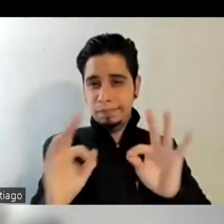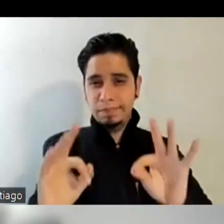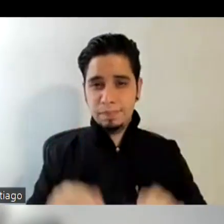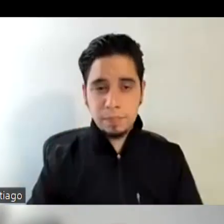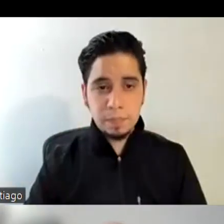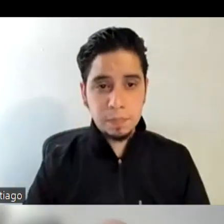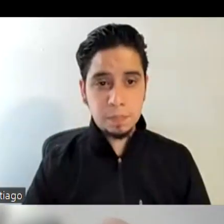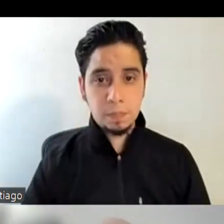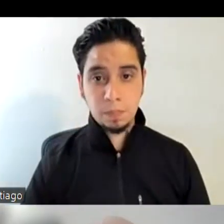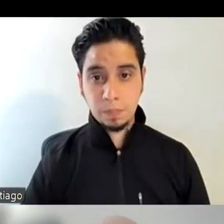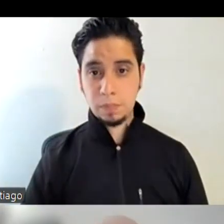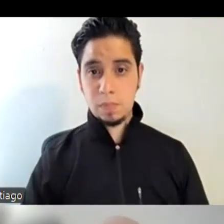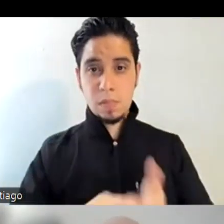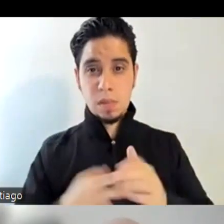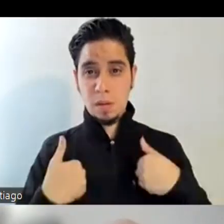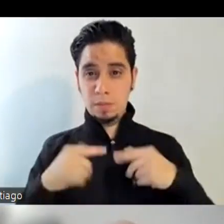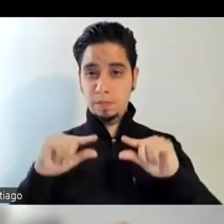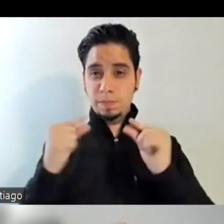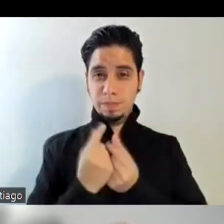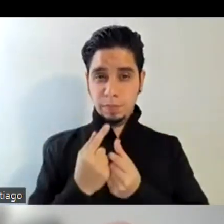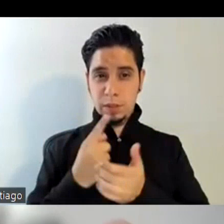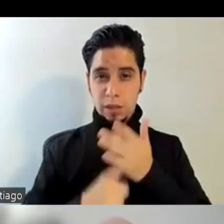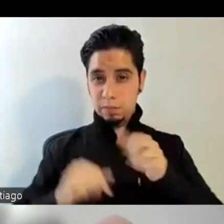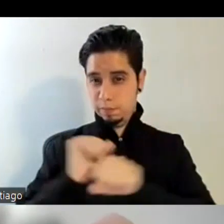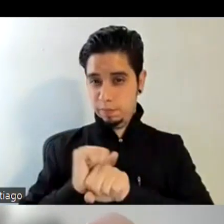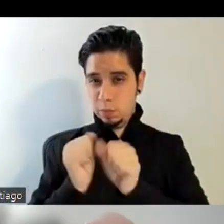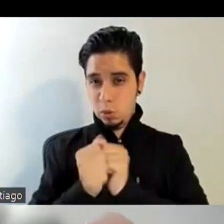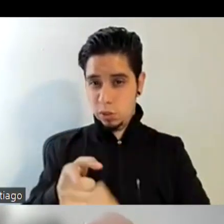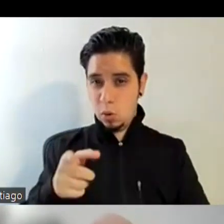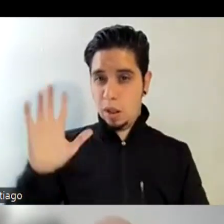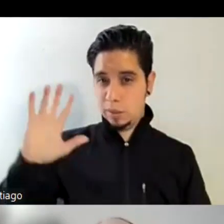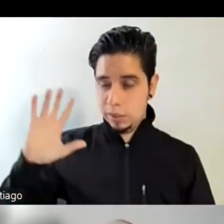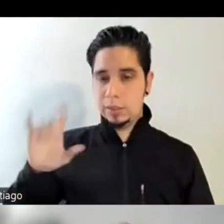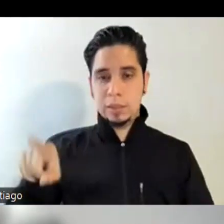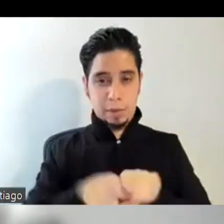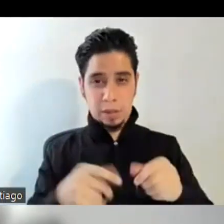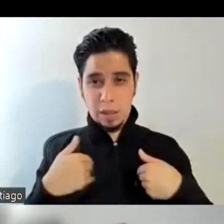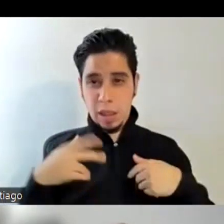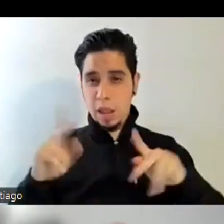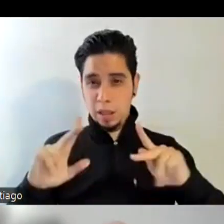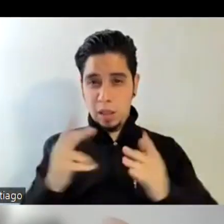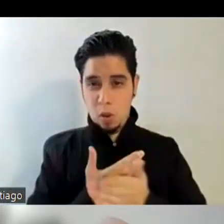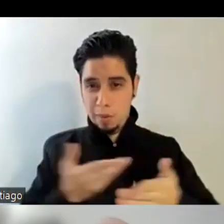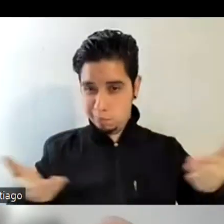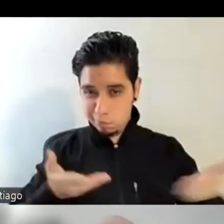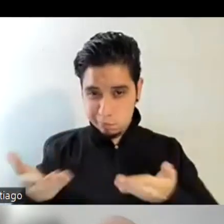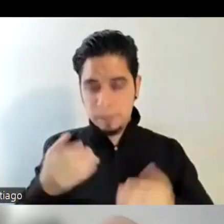o sea, de personas que estuvieron contigo, pero también tienes gente nueva, o sea, que estás haciendo... Exacto, exacto. Hay una mezcla, correcto. Oye,